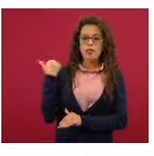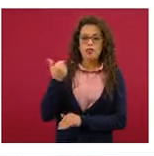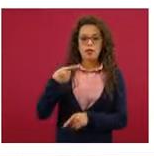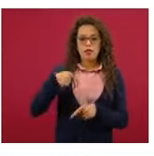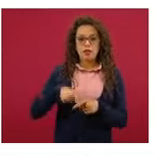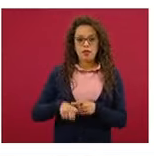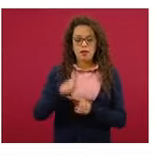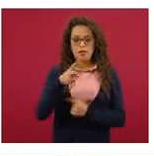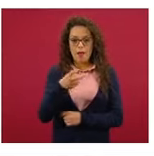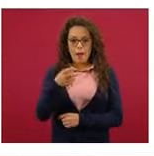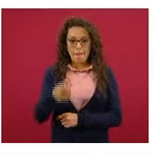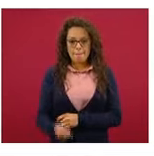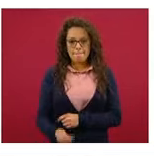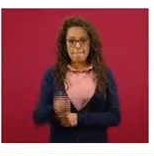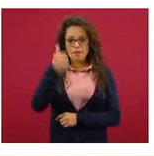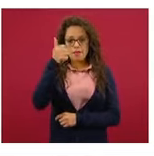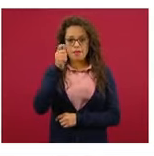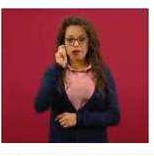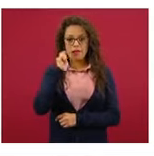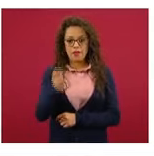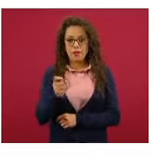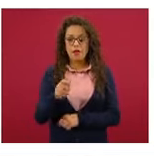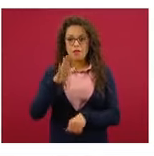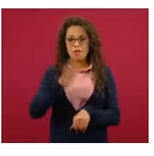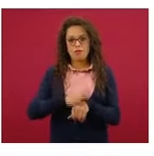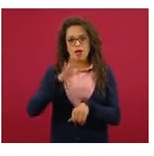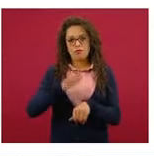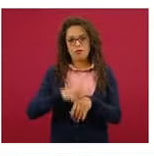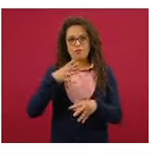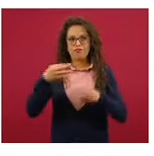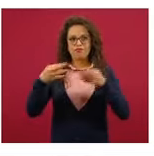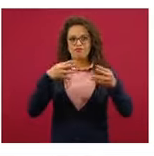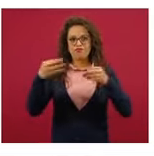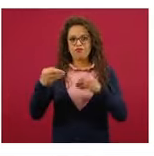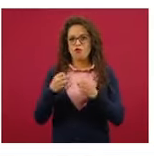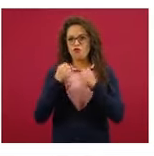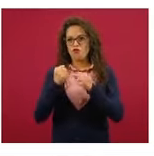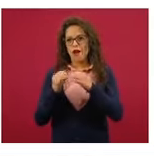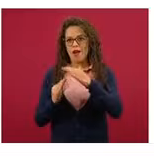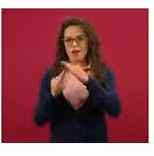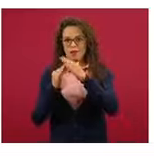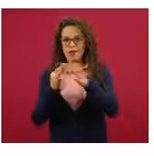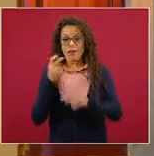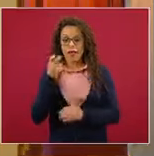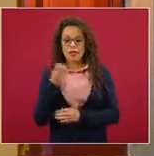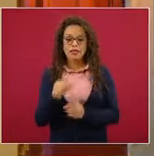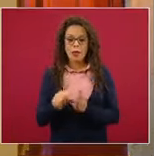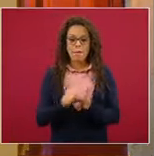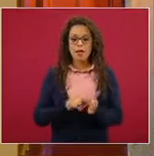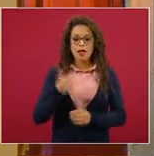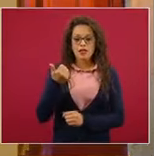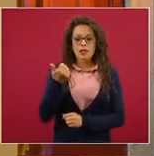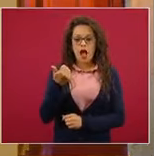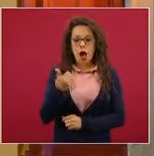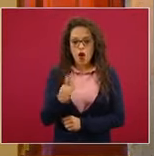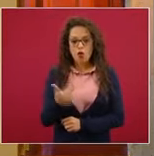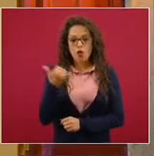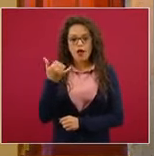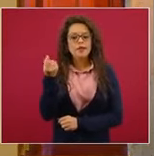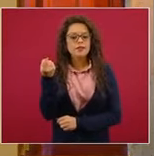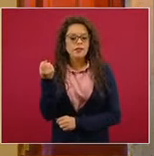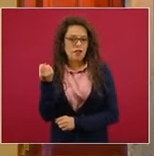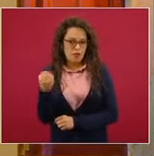iniciar con su primer pico de casos, que se ha dado prácticamente durante todo el mes de agosto y todo el mes de septiembre.